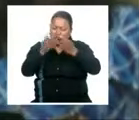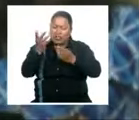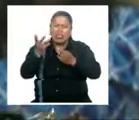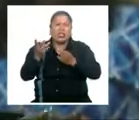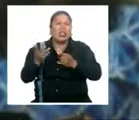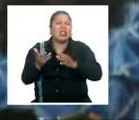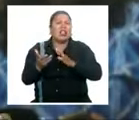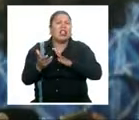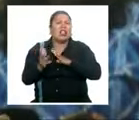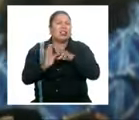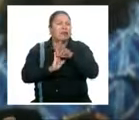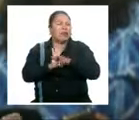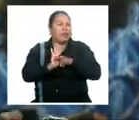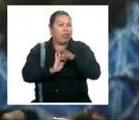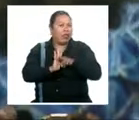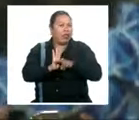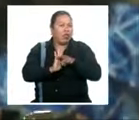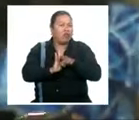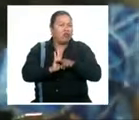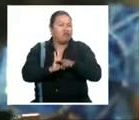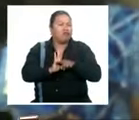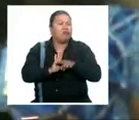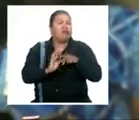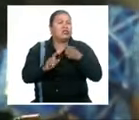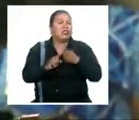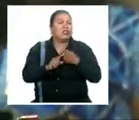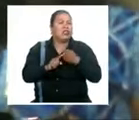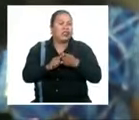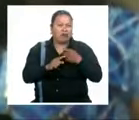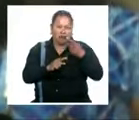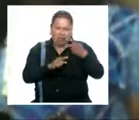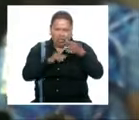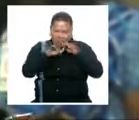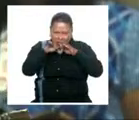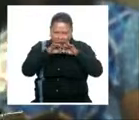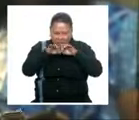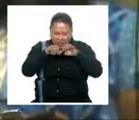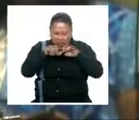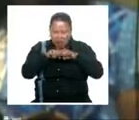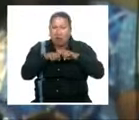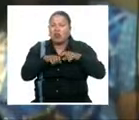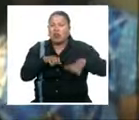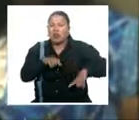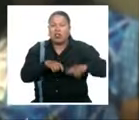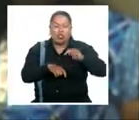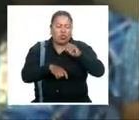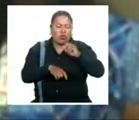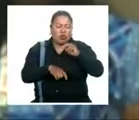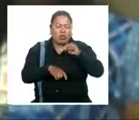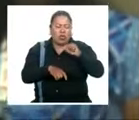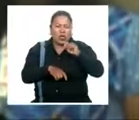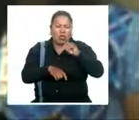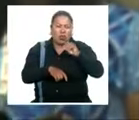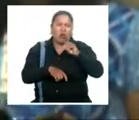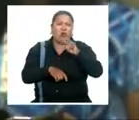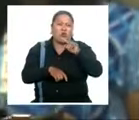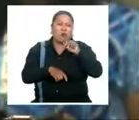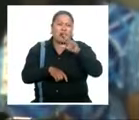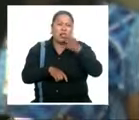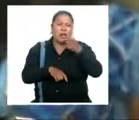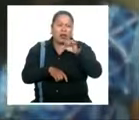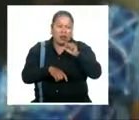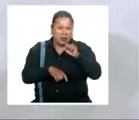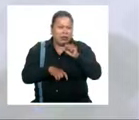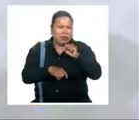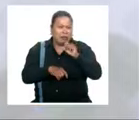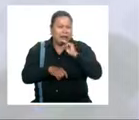filtró un video de uno de los funcionarios, de sus funcionarios, Donato Vargas, en donde pues